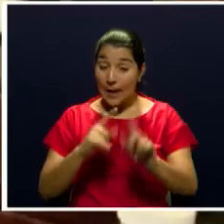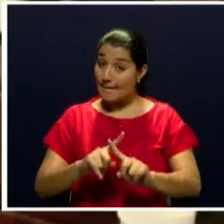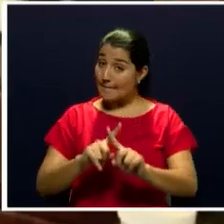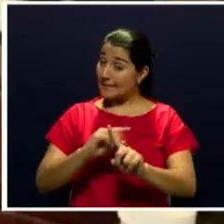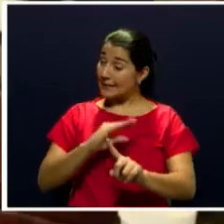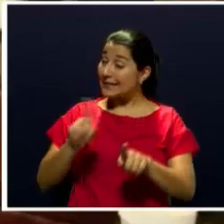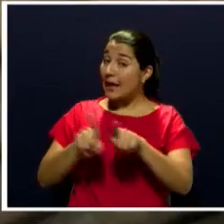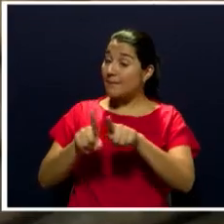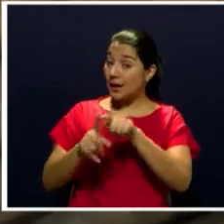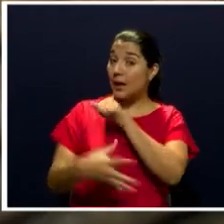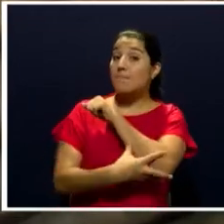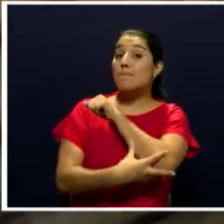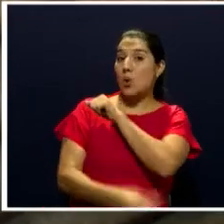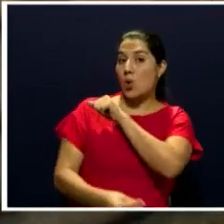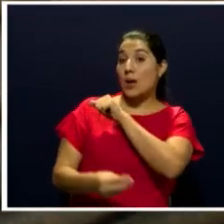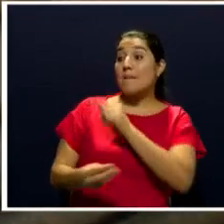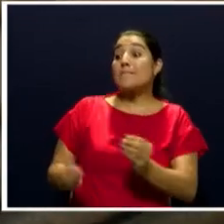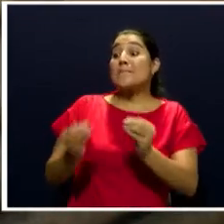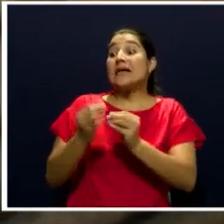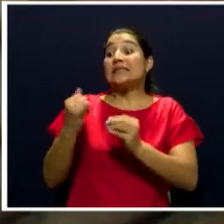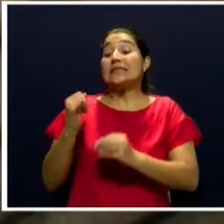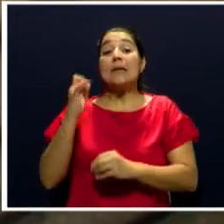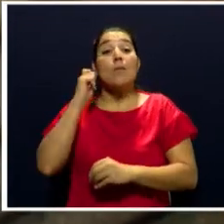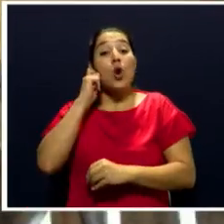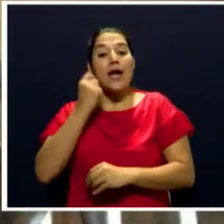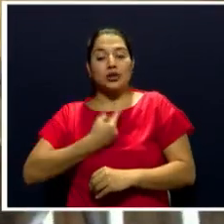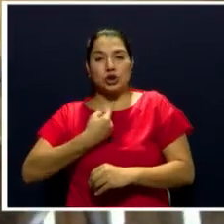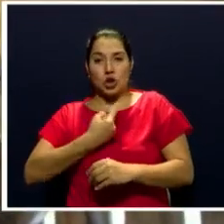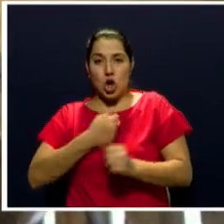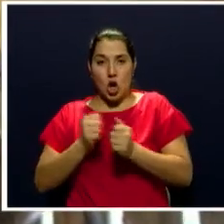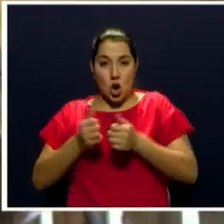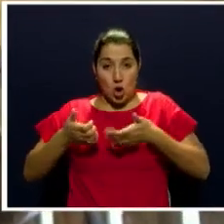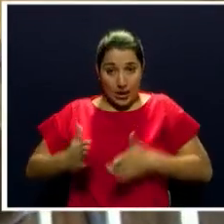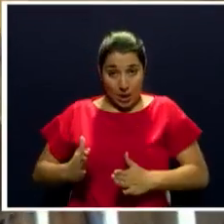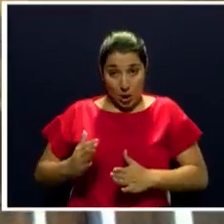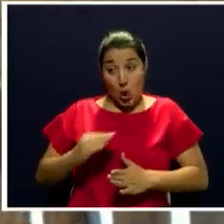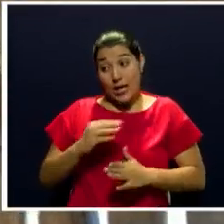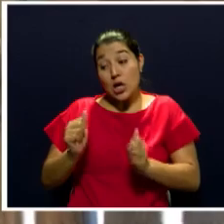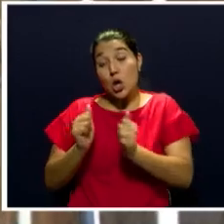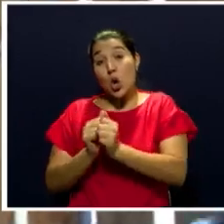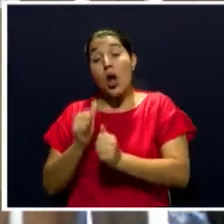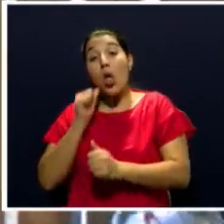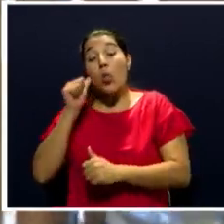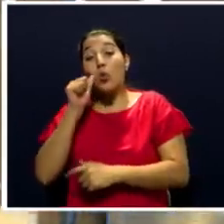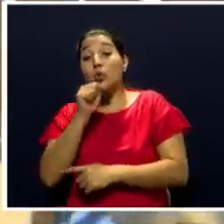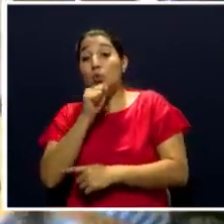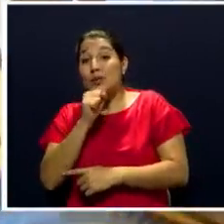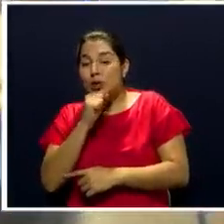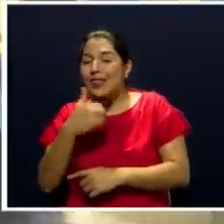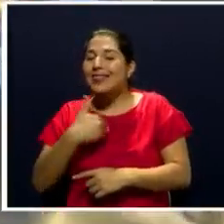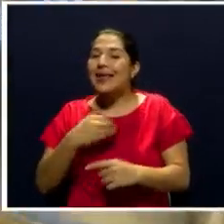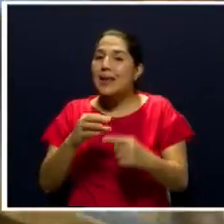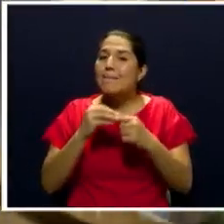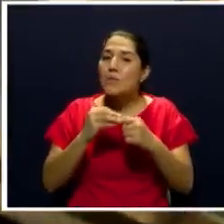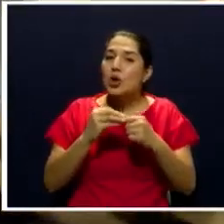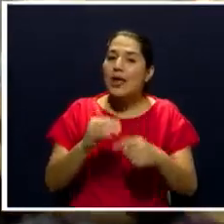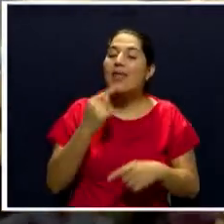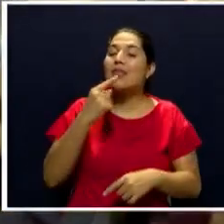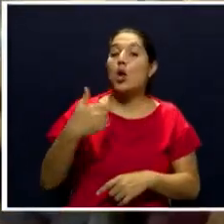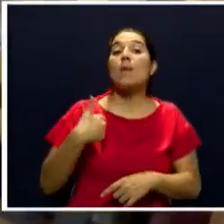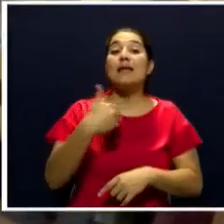todo las lideradas por jefas de hogar y en las que permanecen adultos mayores, son las que tienen prioridad, explicó el ministro